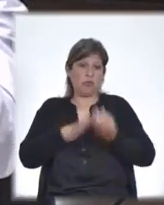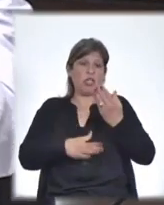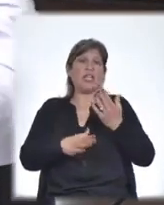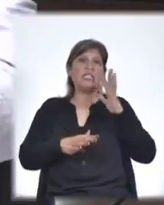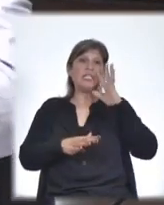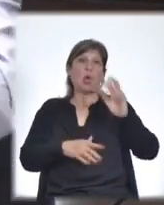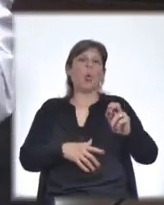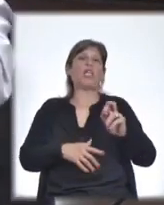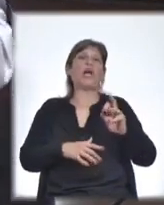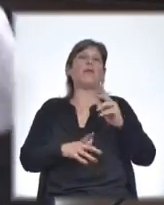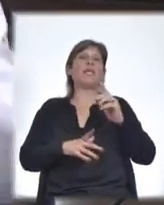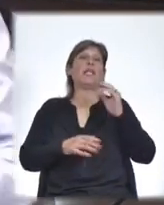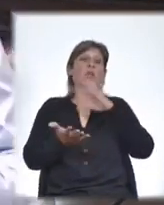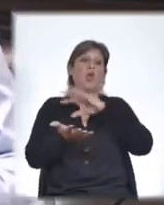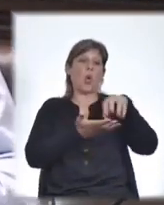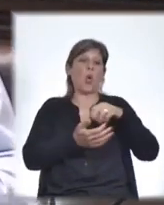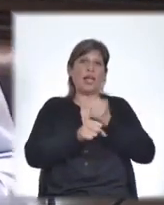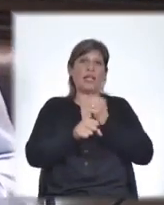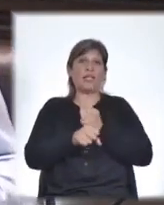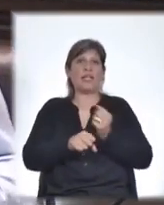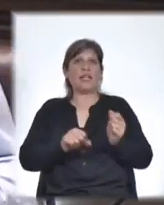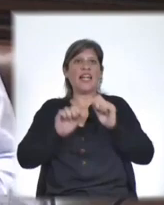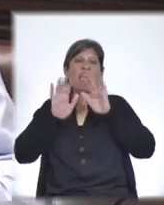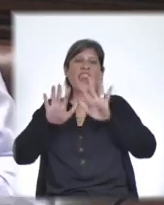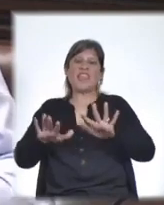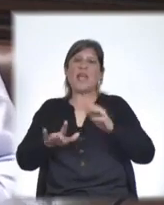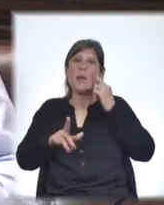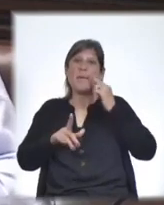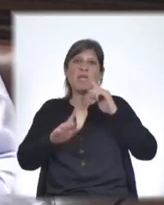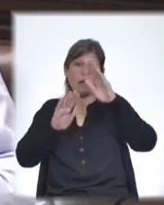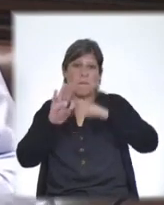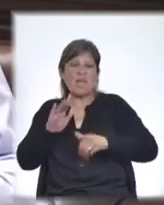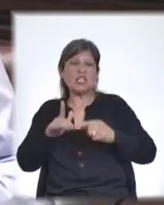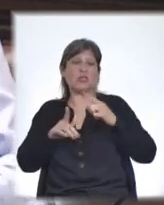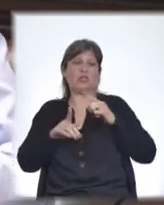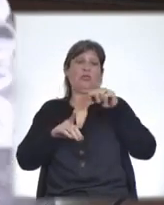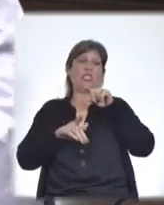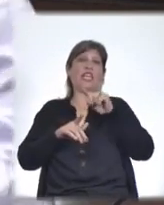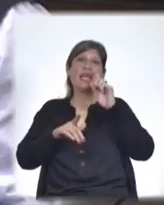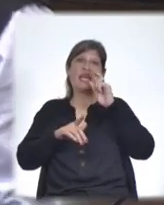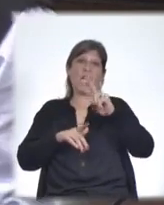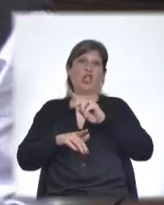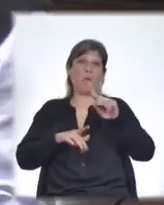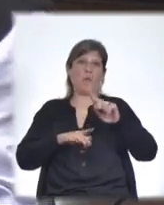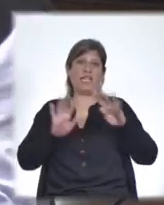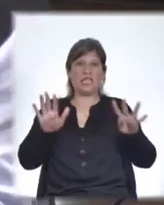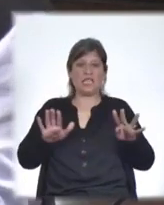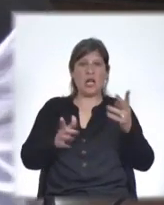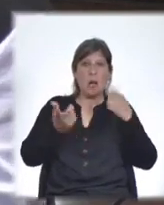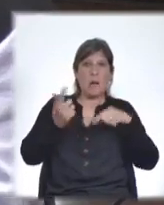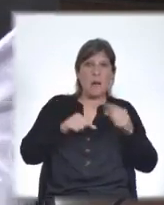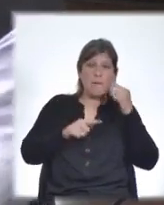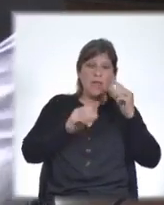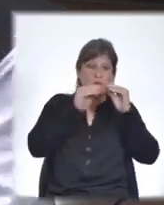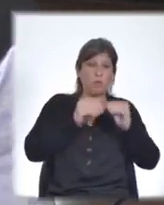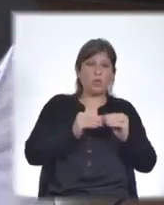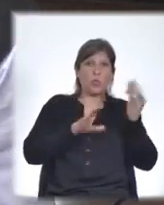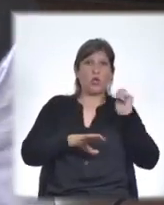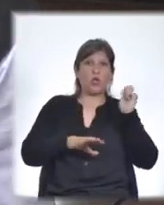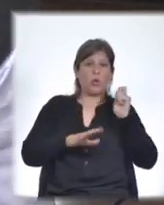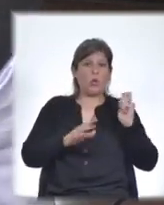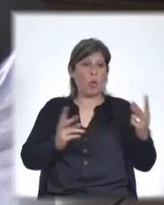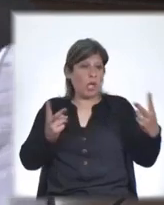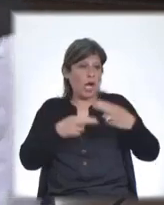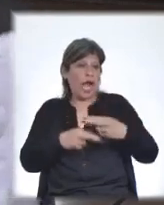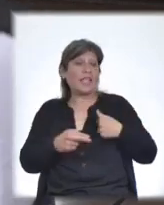de trabajo, que van a haber 10.000 puestos de trabajo menos que en el 2019, que en definitiva el presupuesto público se va a recortar